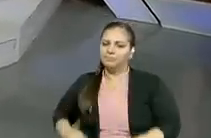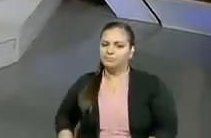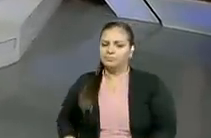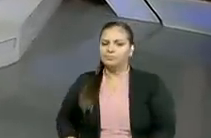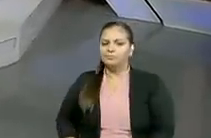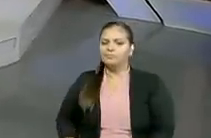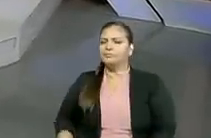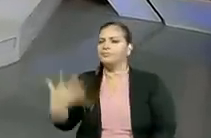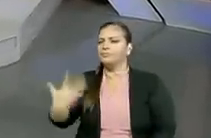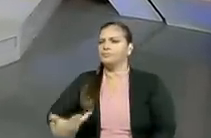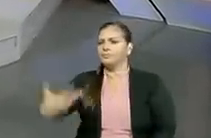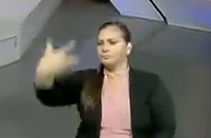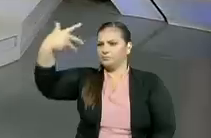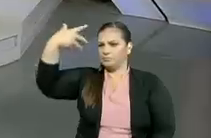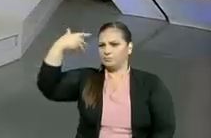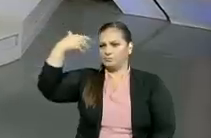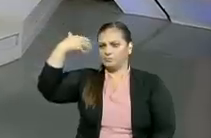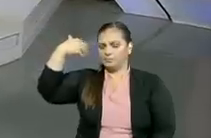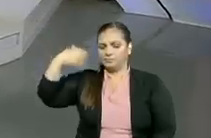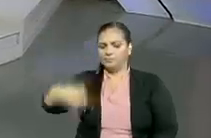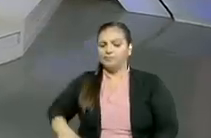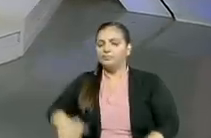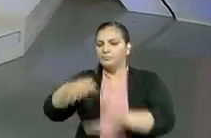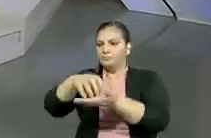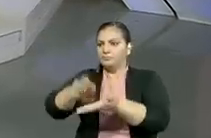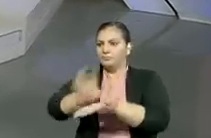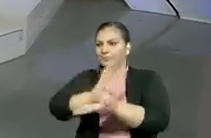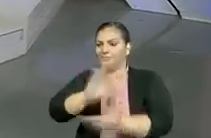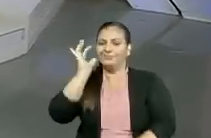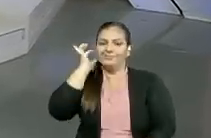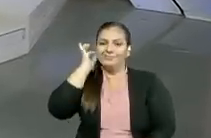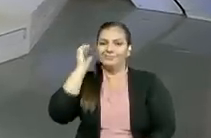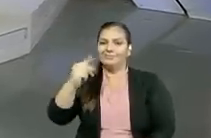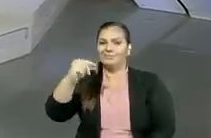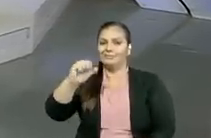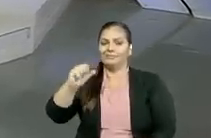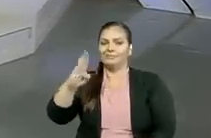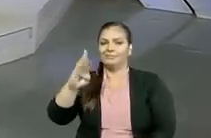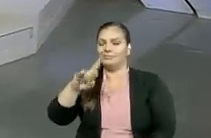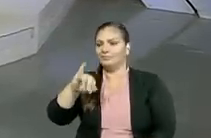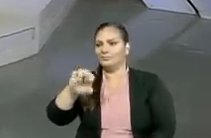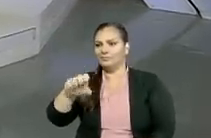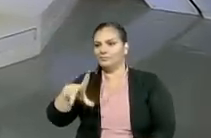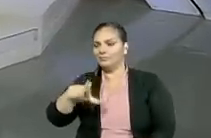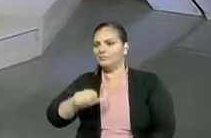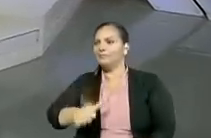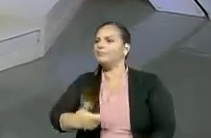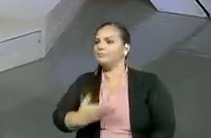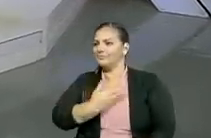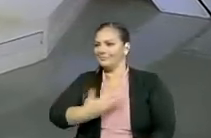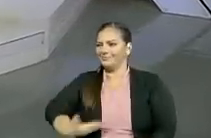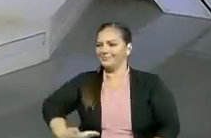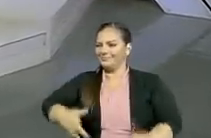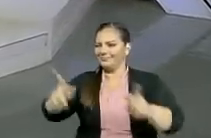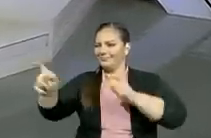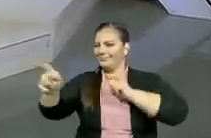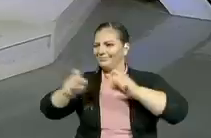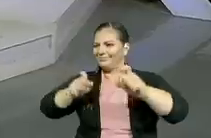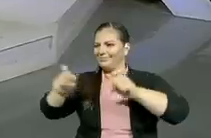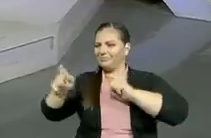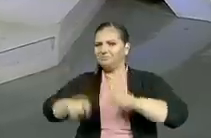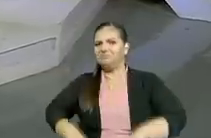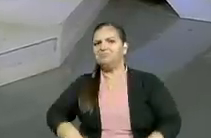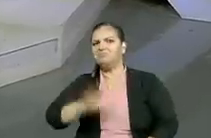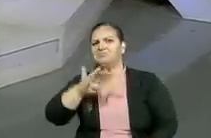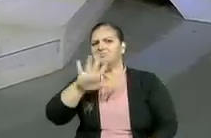realiza la misma, curiosamente, es el que se dio en la presidencia de doña Gabriela Rivadeneira. Dicen ambas encuestas, Sedatos y Market, que alcanzaron una